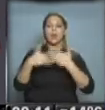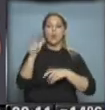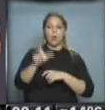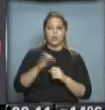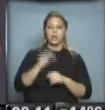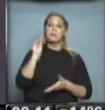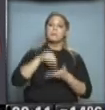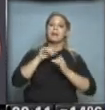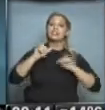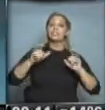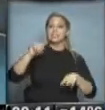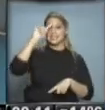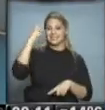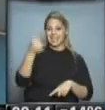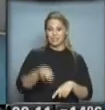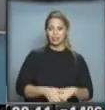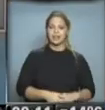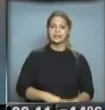más noticias nacionales